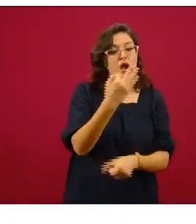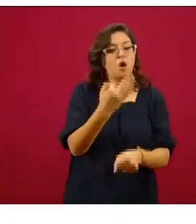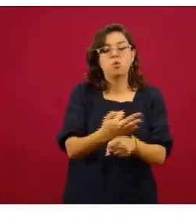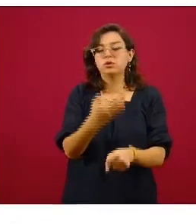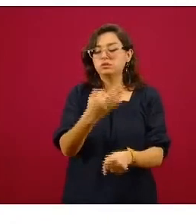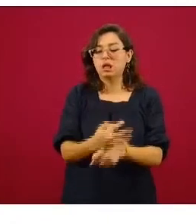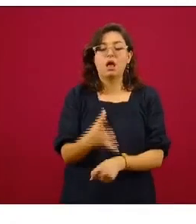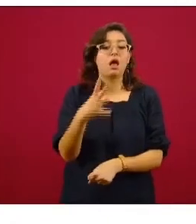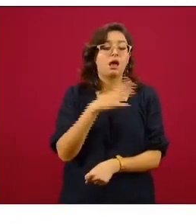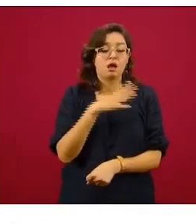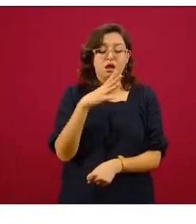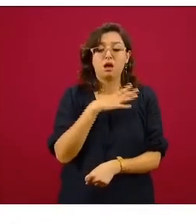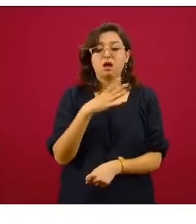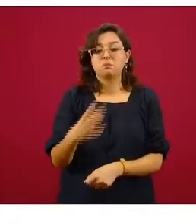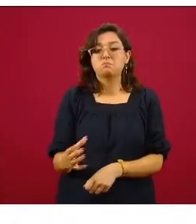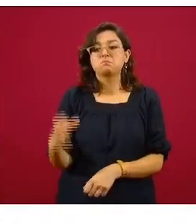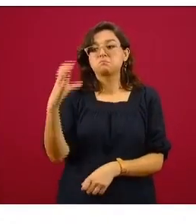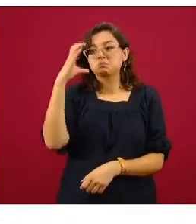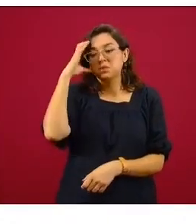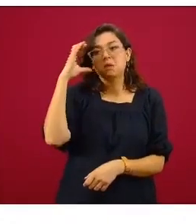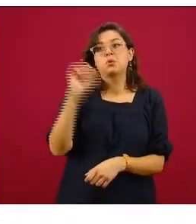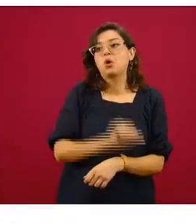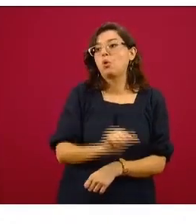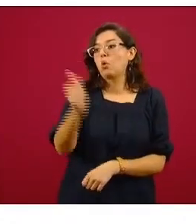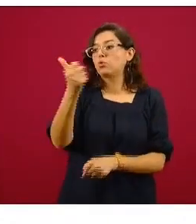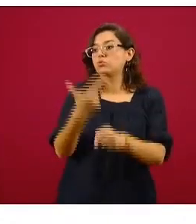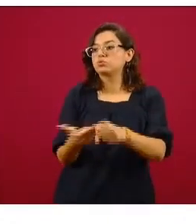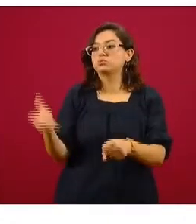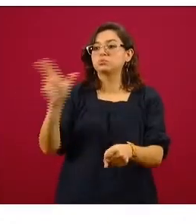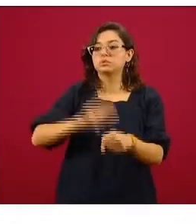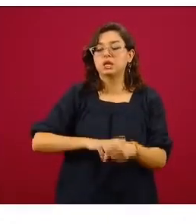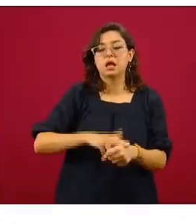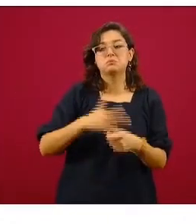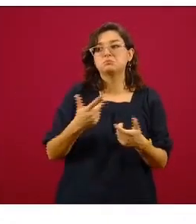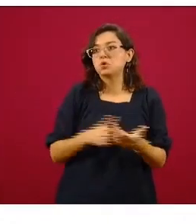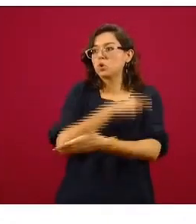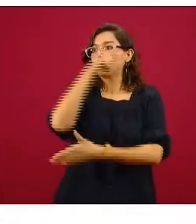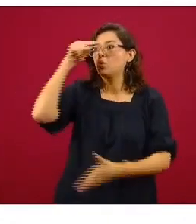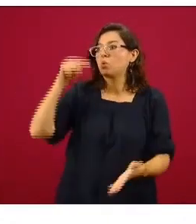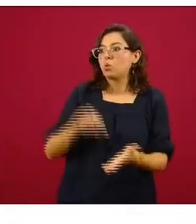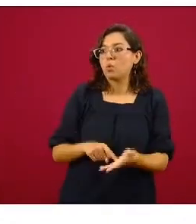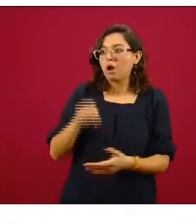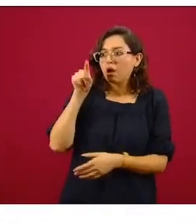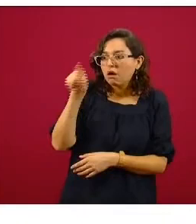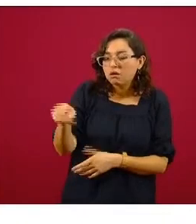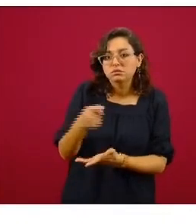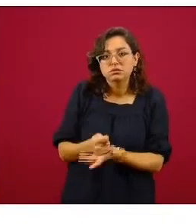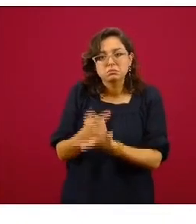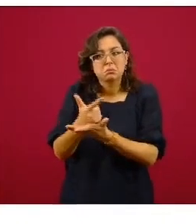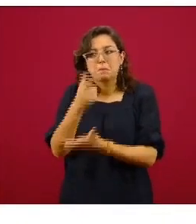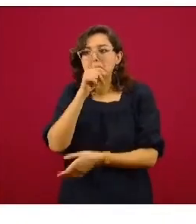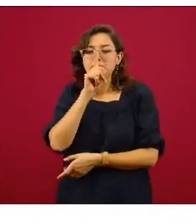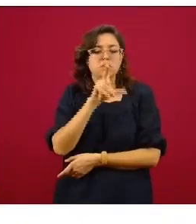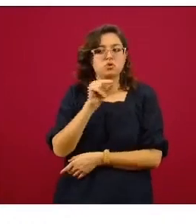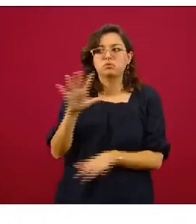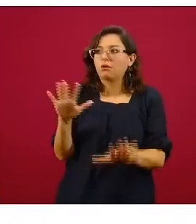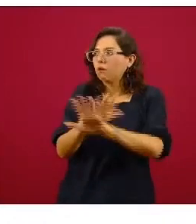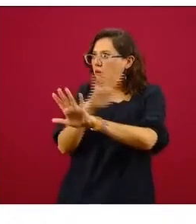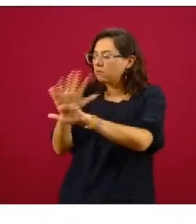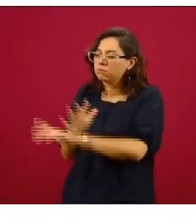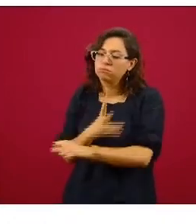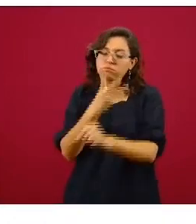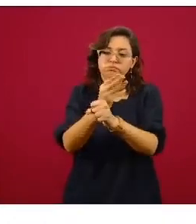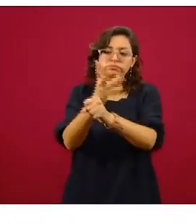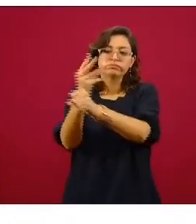momento la mayoría son camas reconvertidas que se encuentran en áreas que anteriormente no eran unidades de terapia intensiva, pero que se